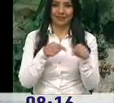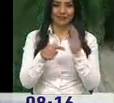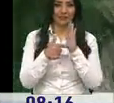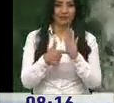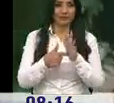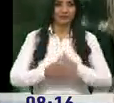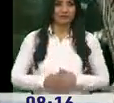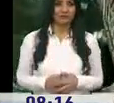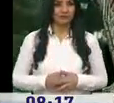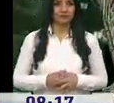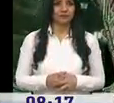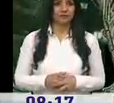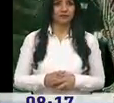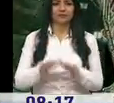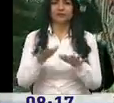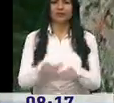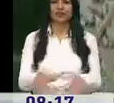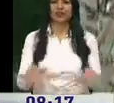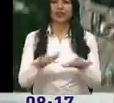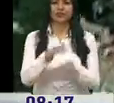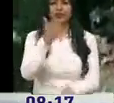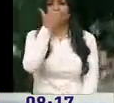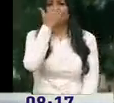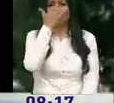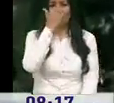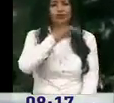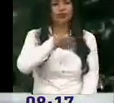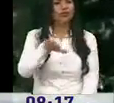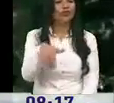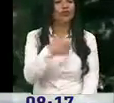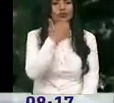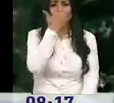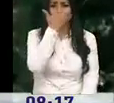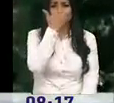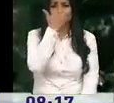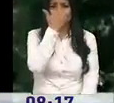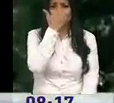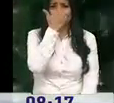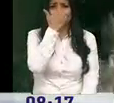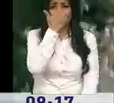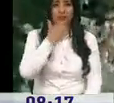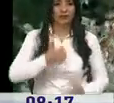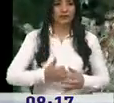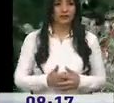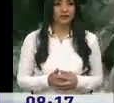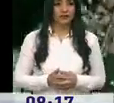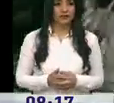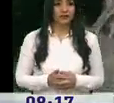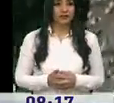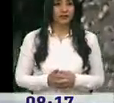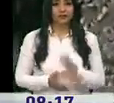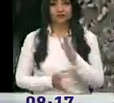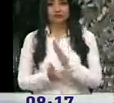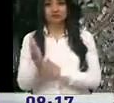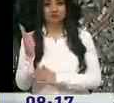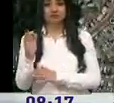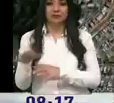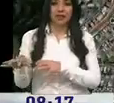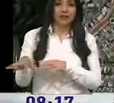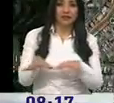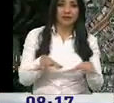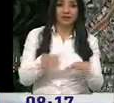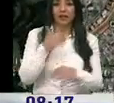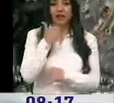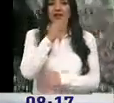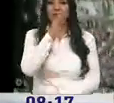esto. Todo es rojo. Todo es rojo. Así que si usted está saliendo a esta hora, tenga